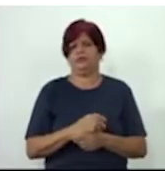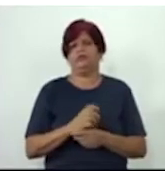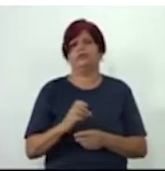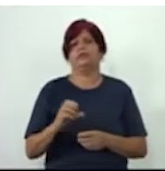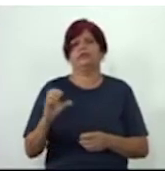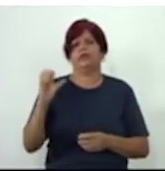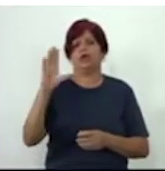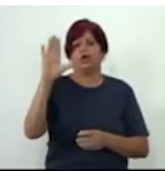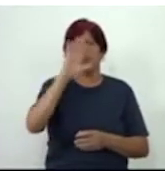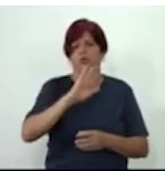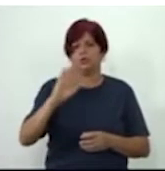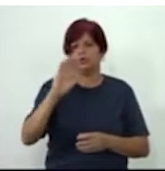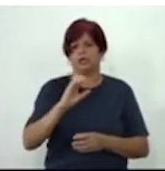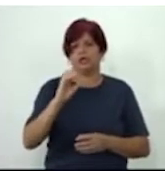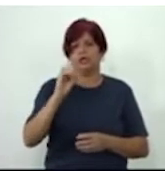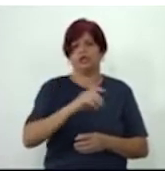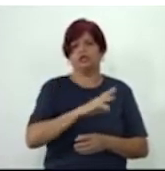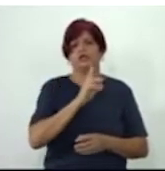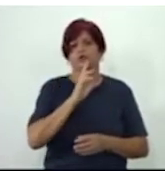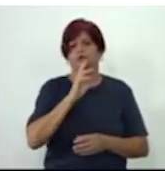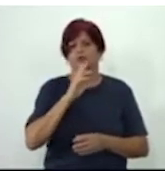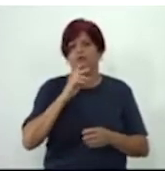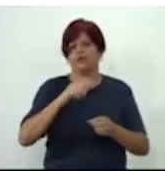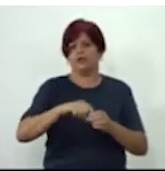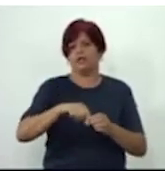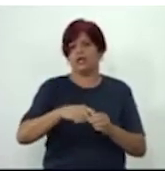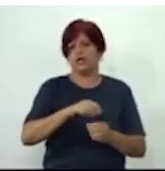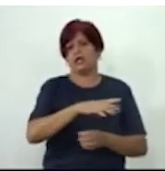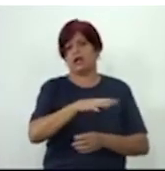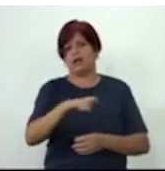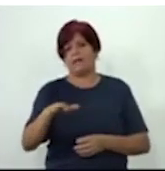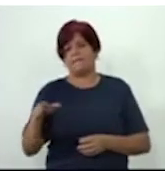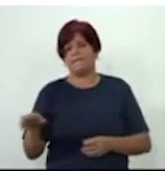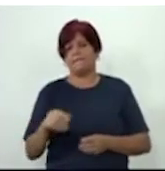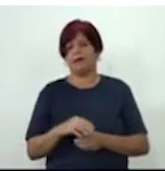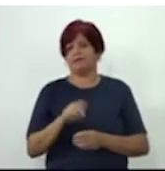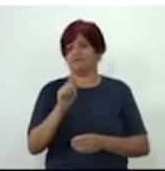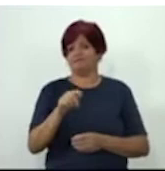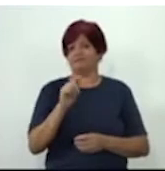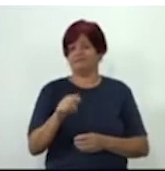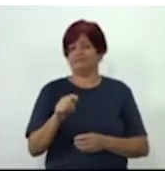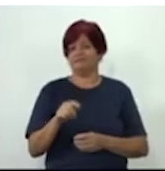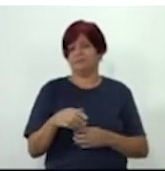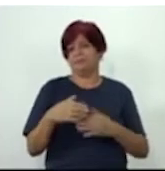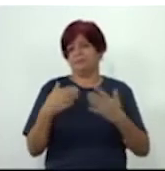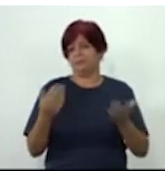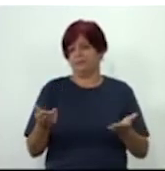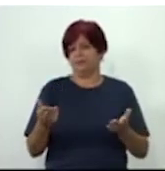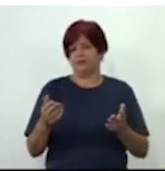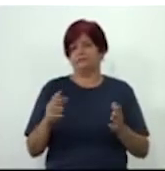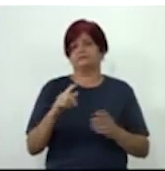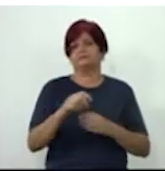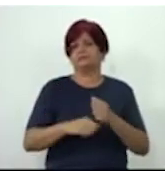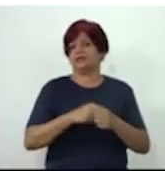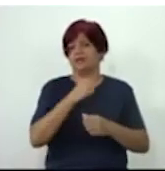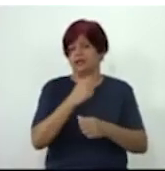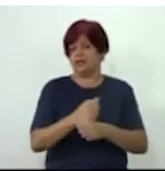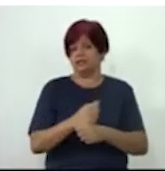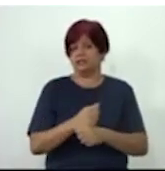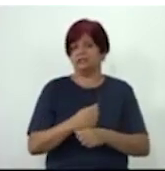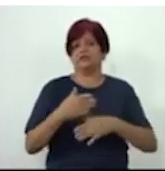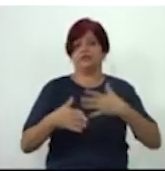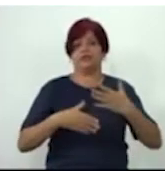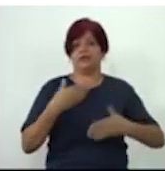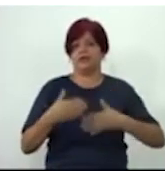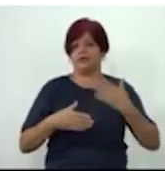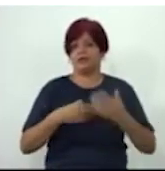continente, océano, isla, mar, y en ella se concibe la realización de